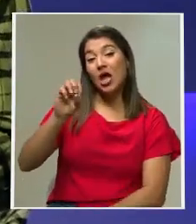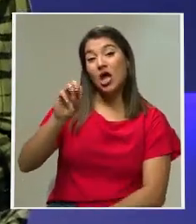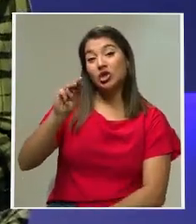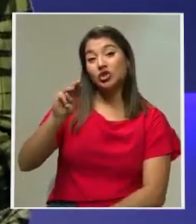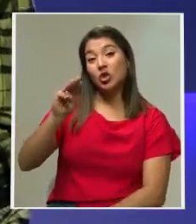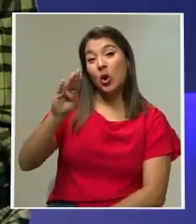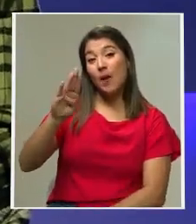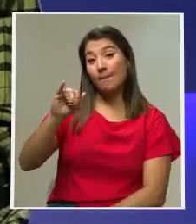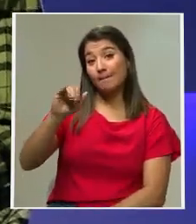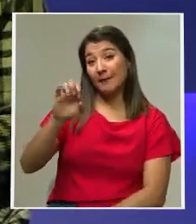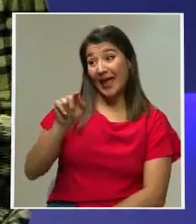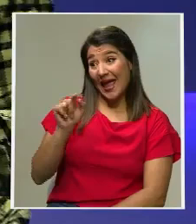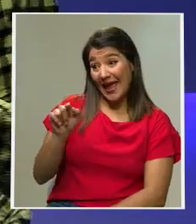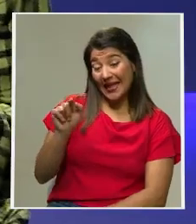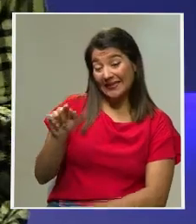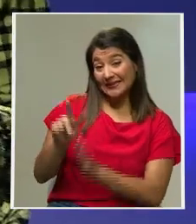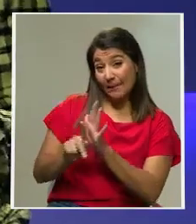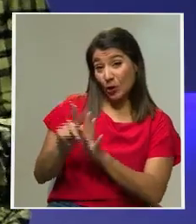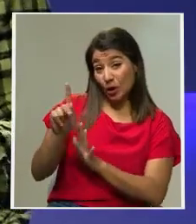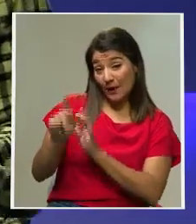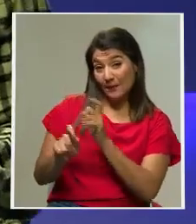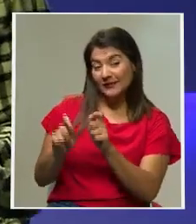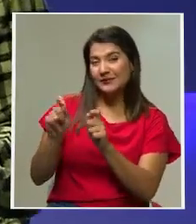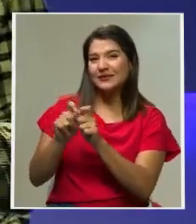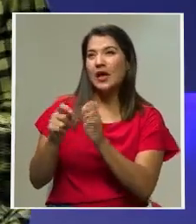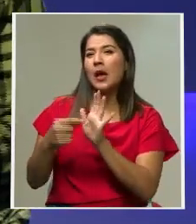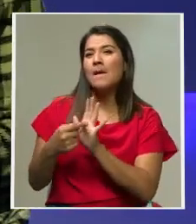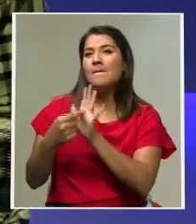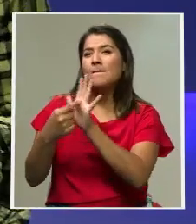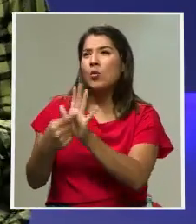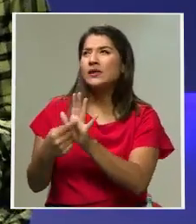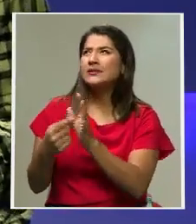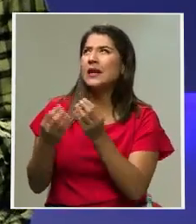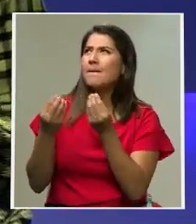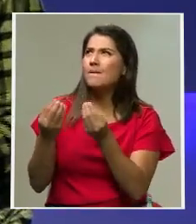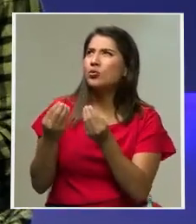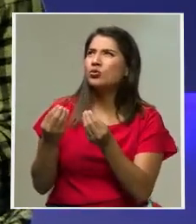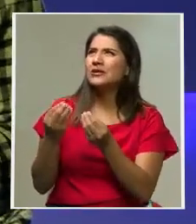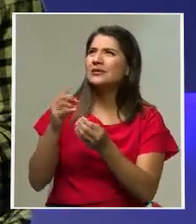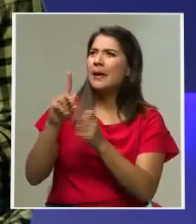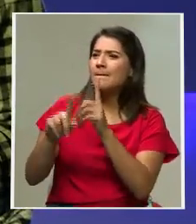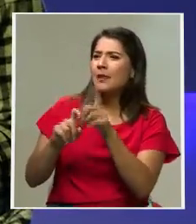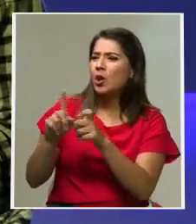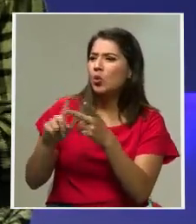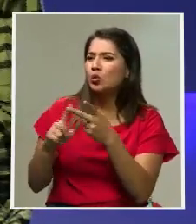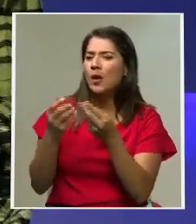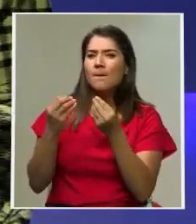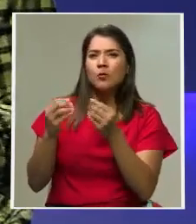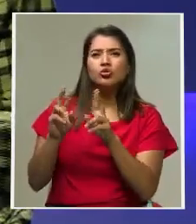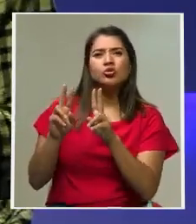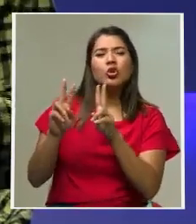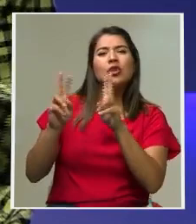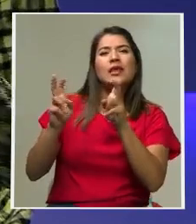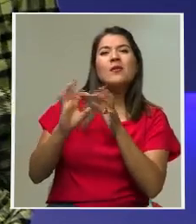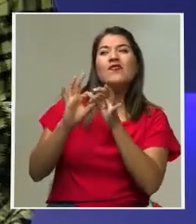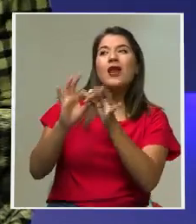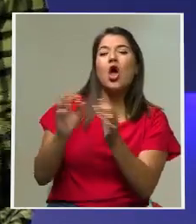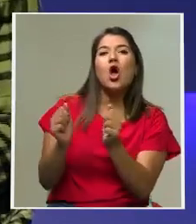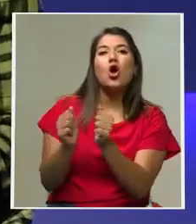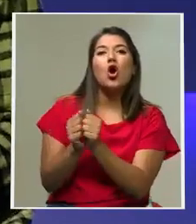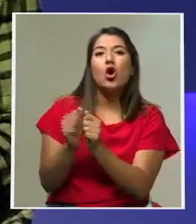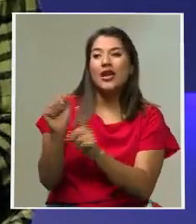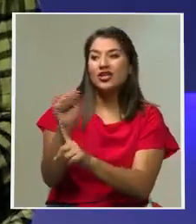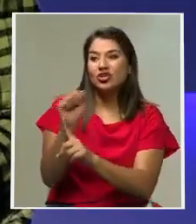serie en particular plantea una serie de preguntas y una serie de temas alrededor de las sociedades de masas, de las